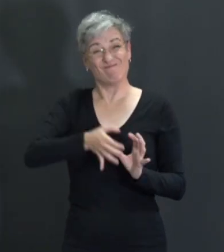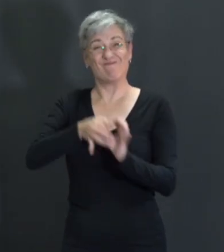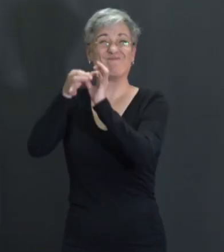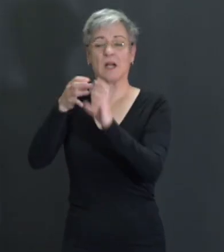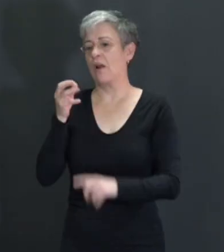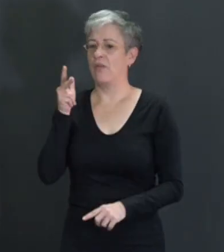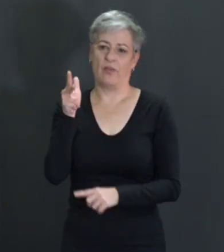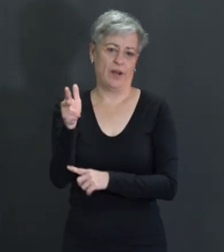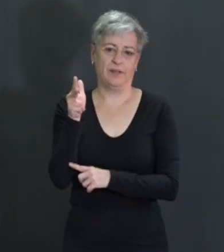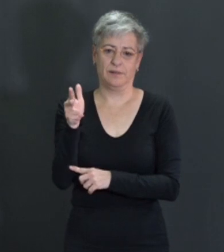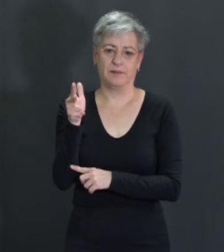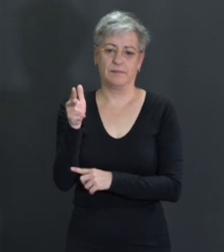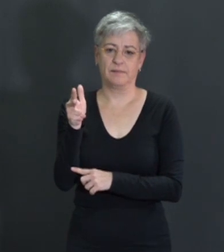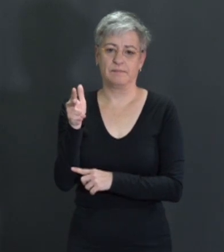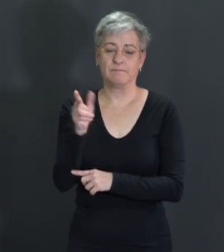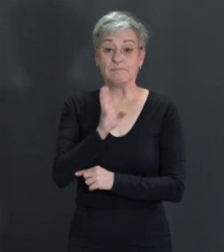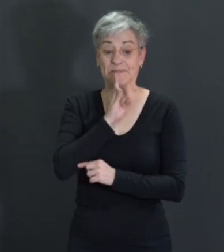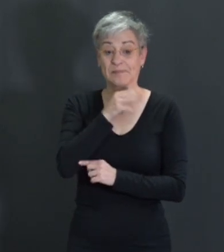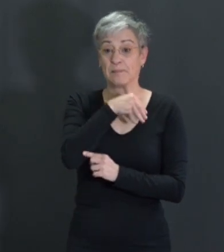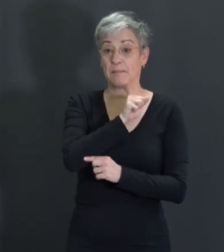estaba escuchando, ¿no?, a Maite,